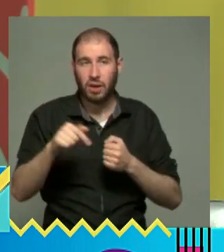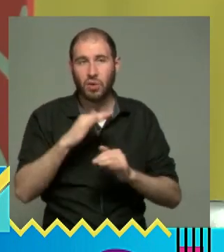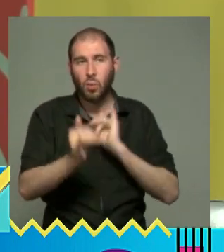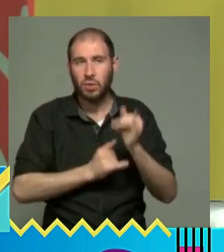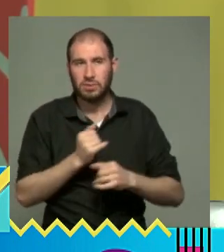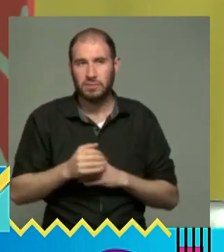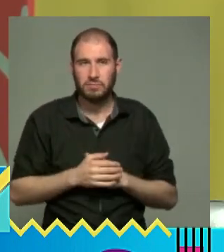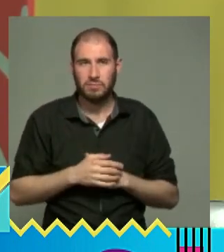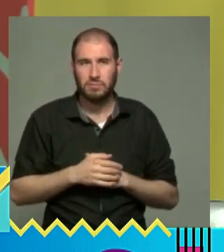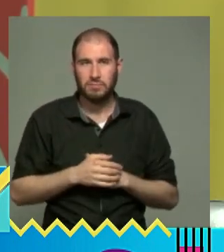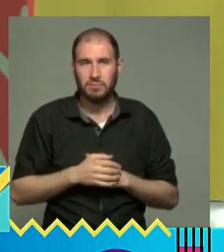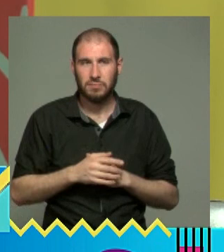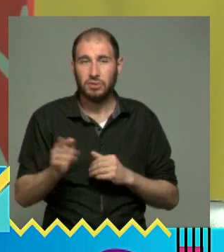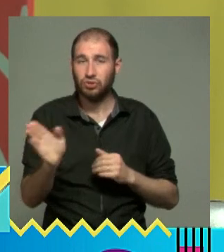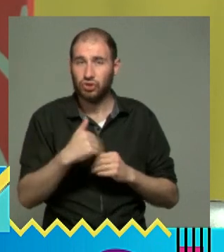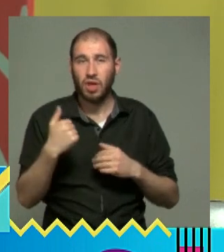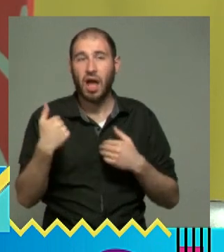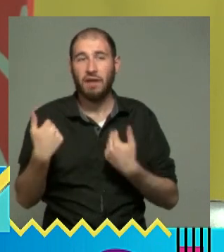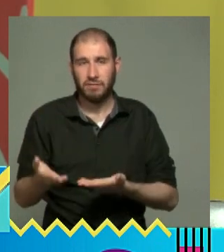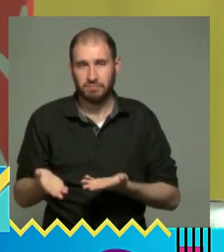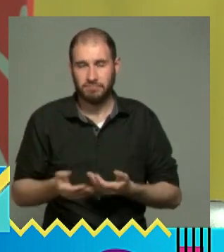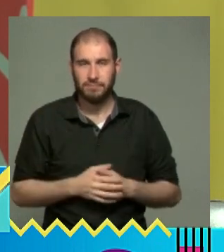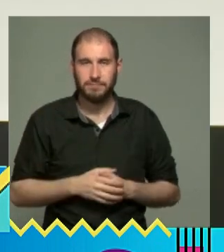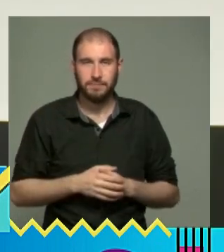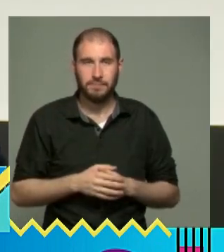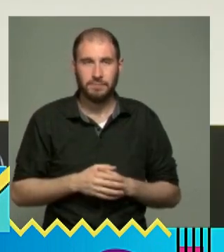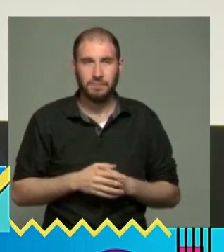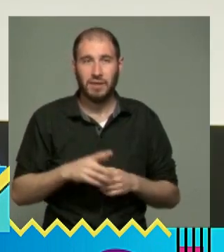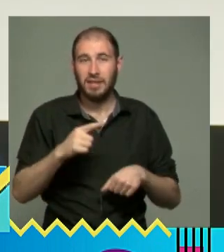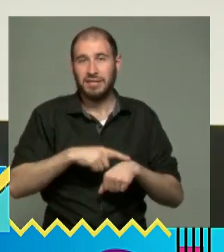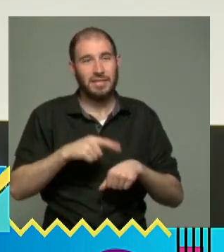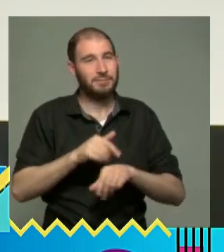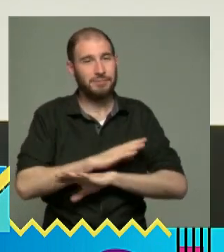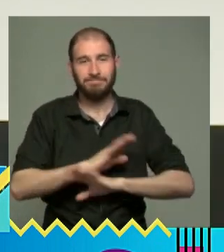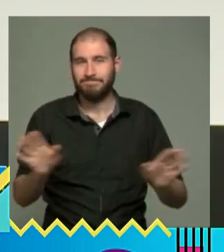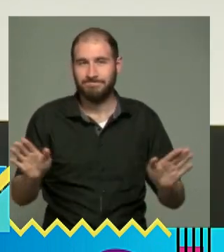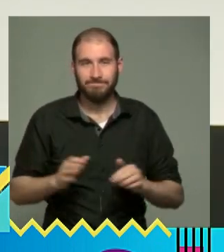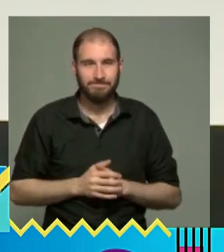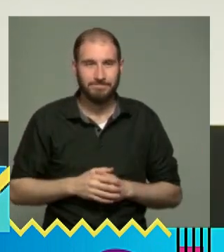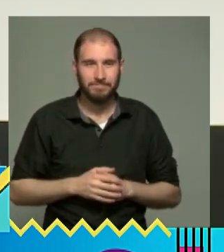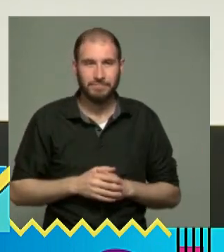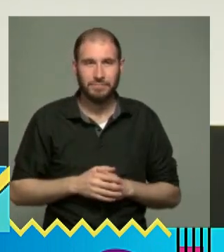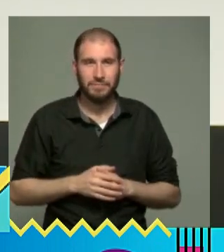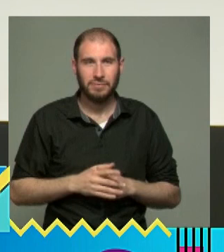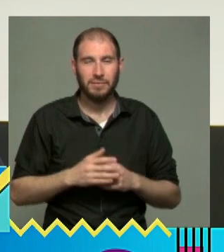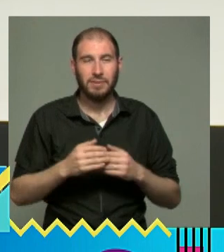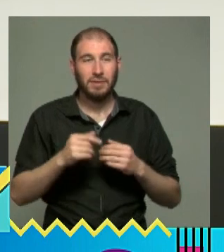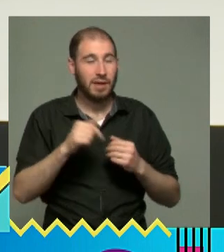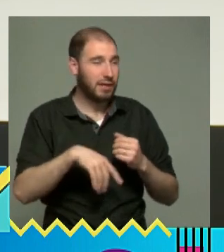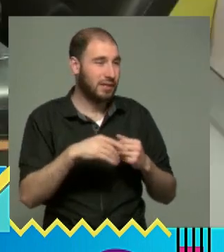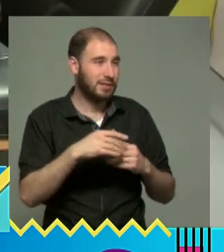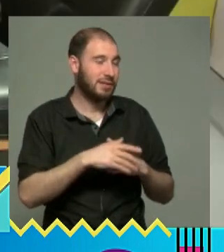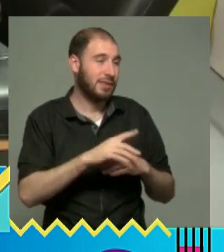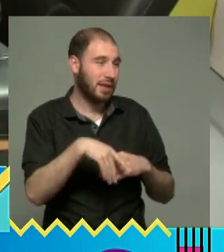que tienen jerarquía constitucional, todas son pro vida. Bueno, estamos justo con el tiempo cumplido. Les Evidentemente vamos a tener